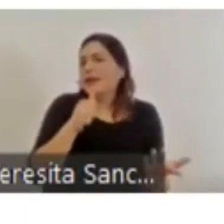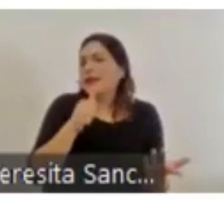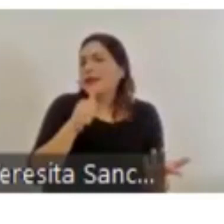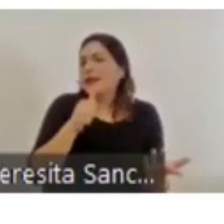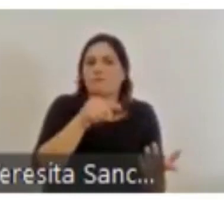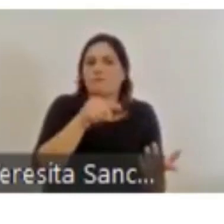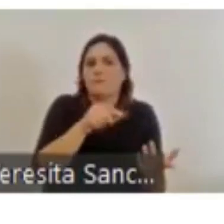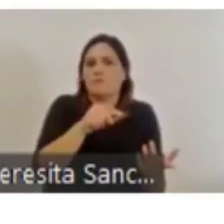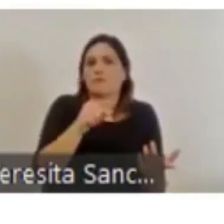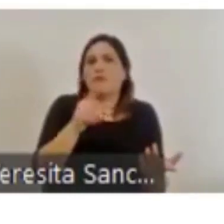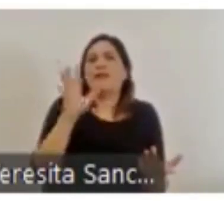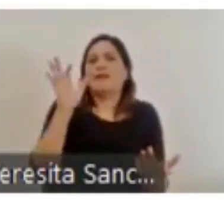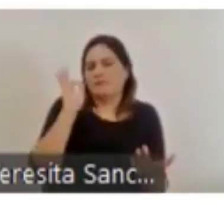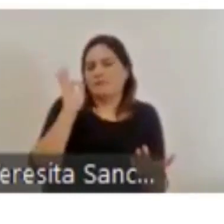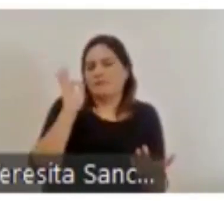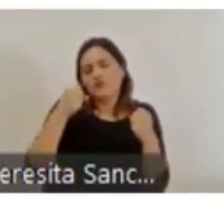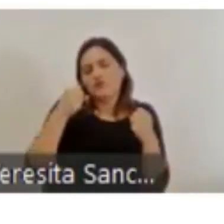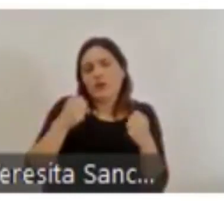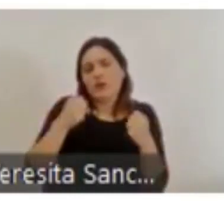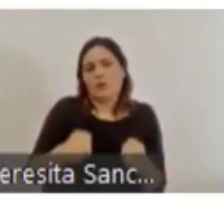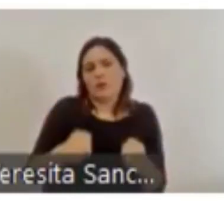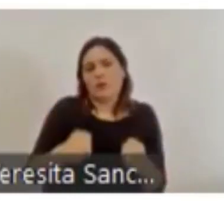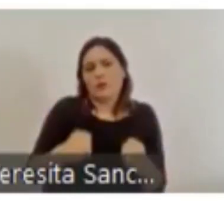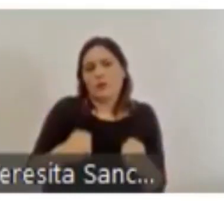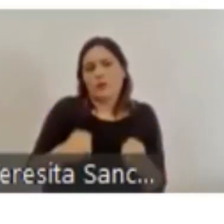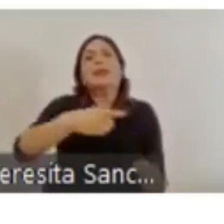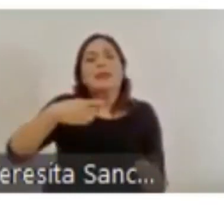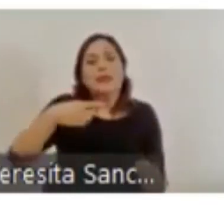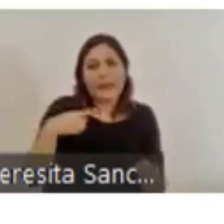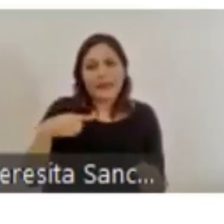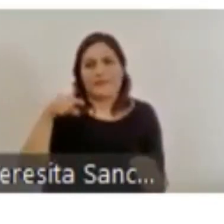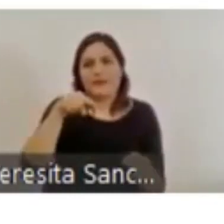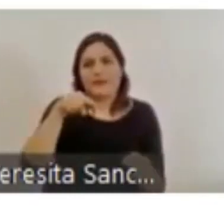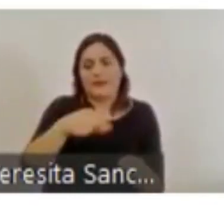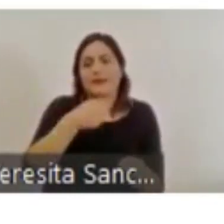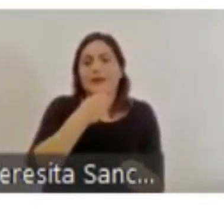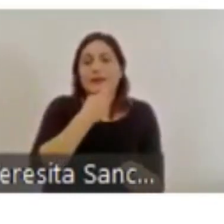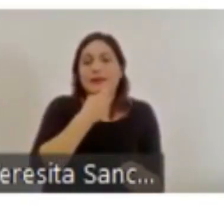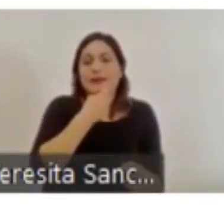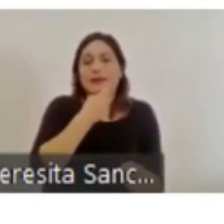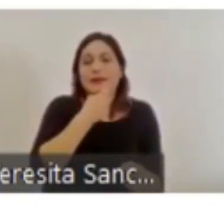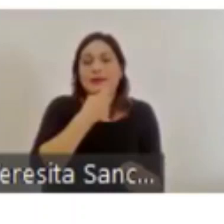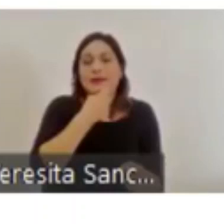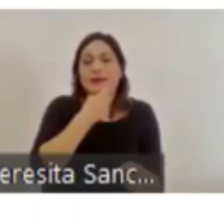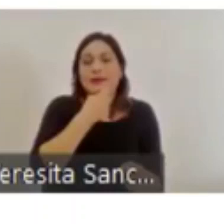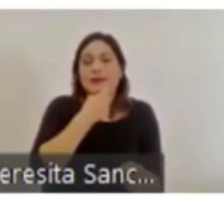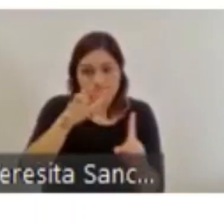algún momento deberíamos de tomarle la importancia que merece la protección civil